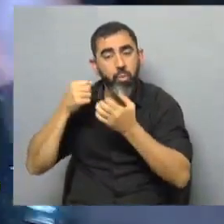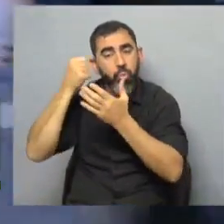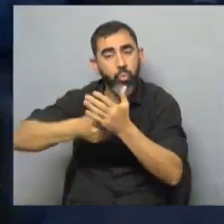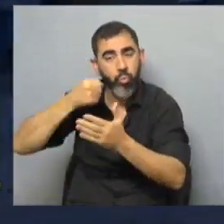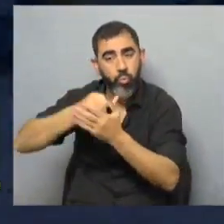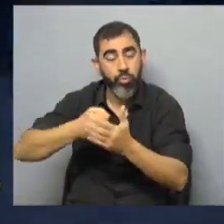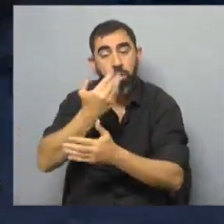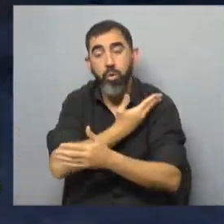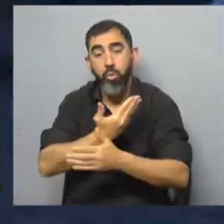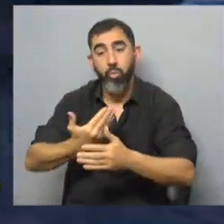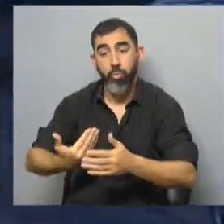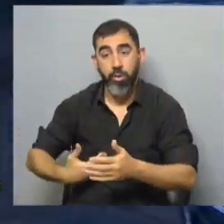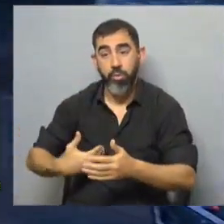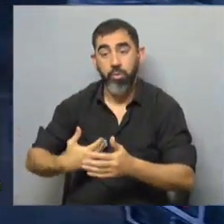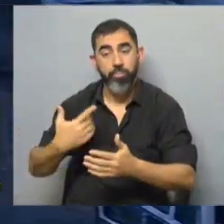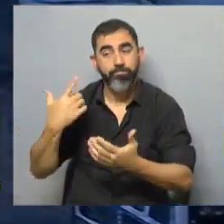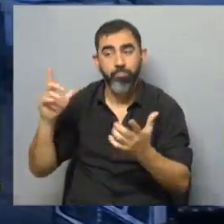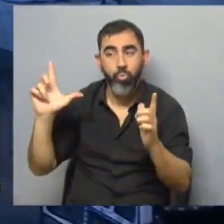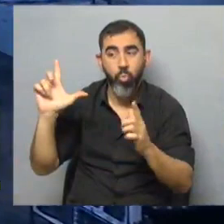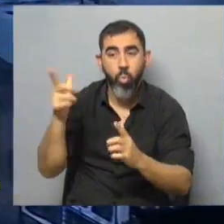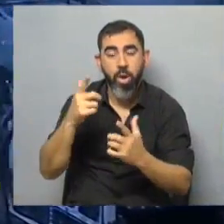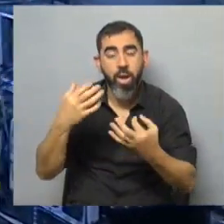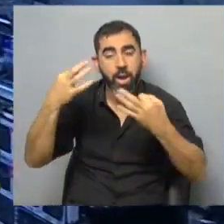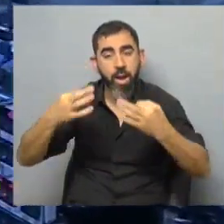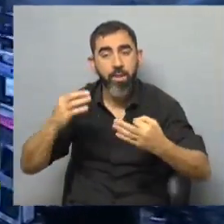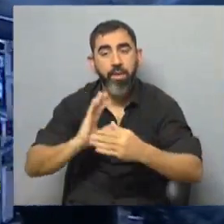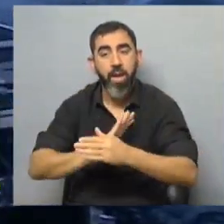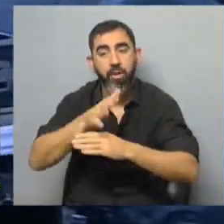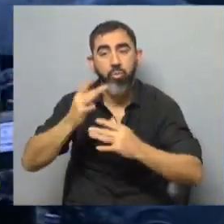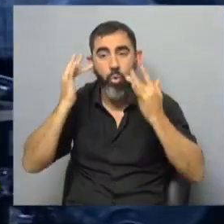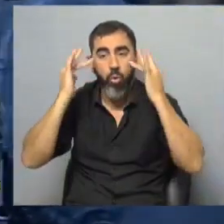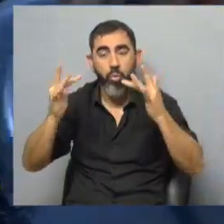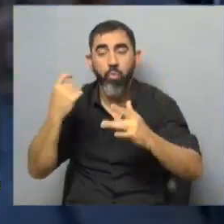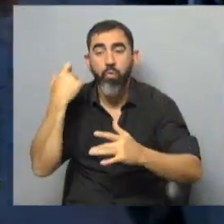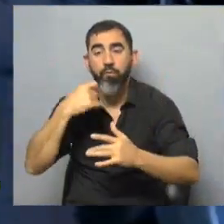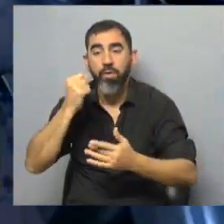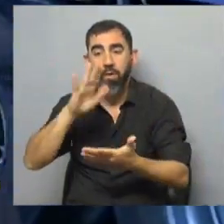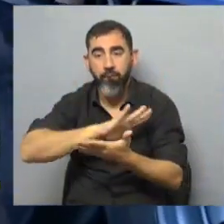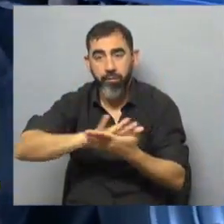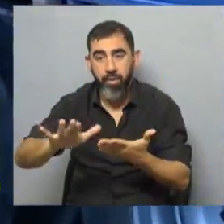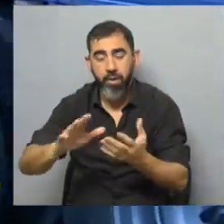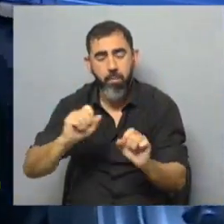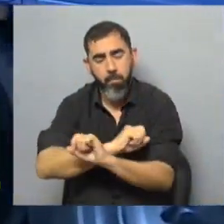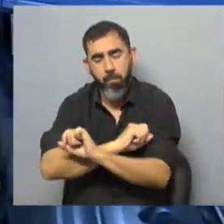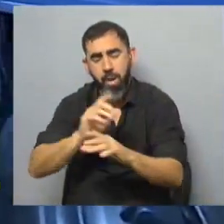El gobierno, por su parte, no logra garantizar el acceso a la educación por la falta de beca y pésimas condiciones edilicias de nuestros